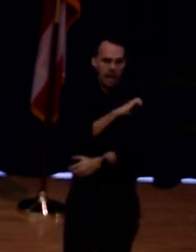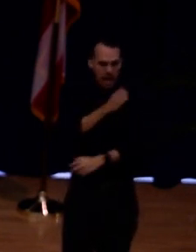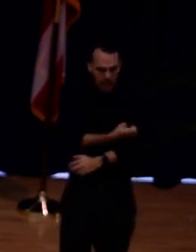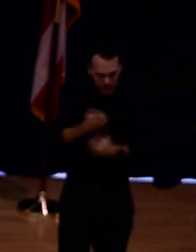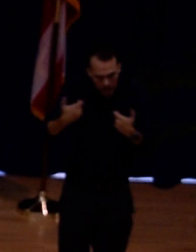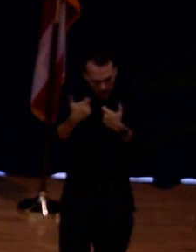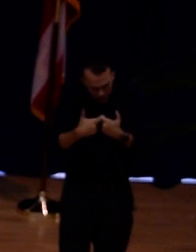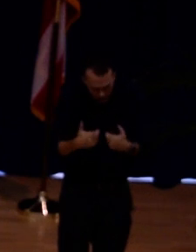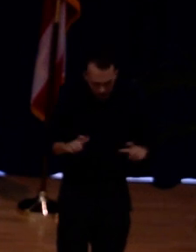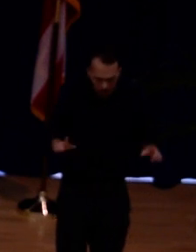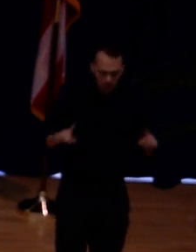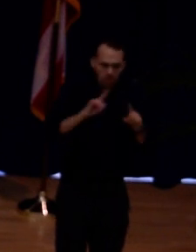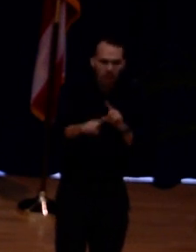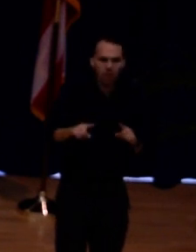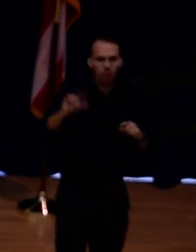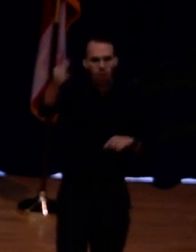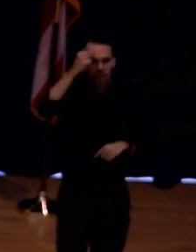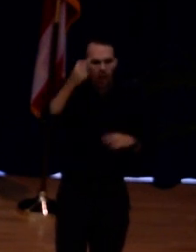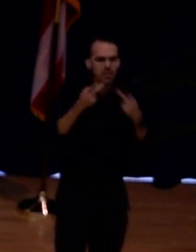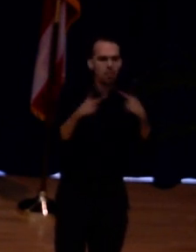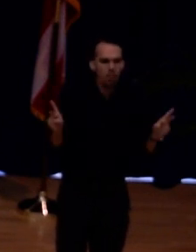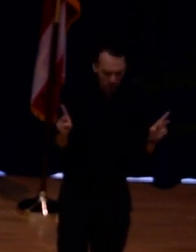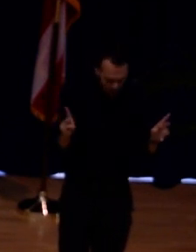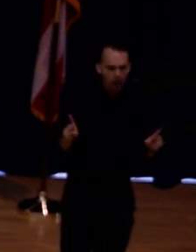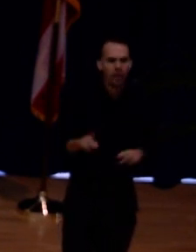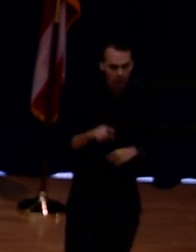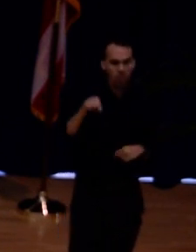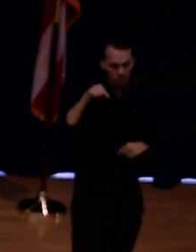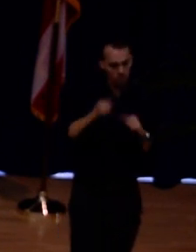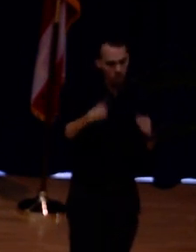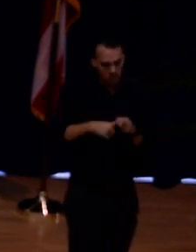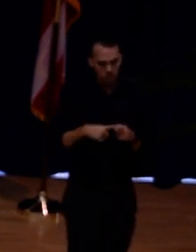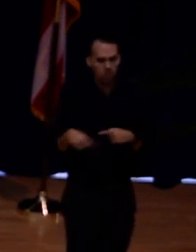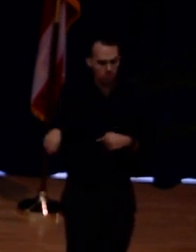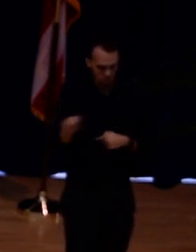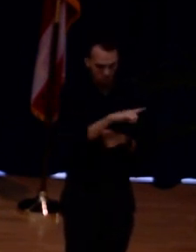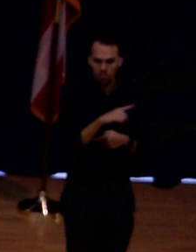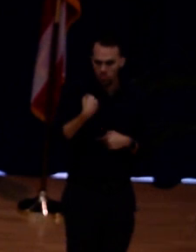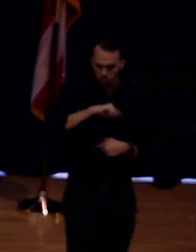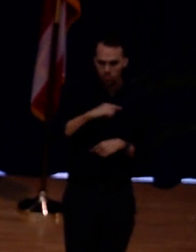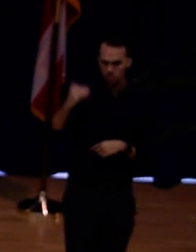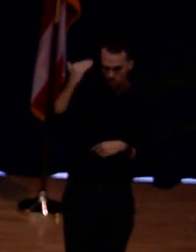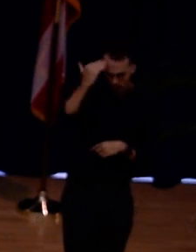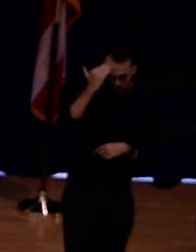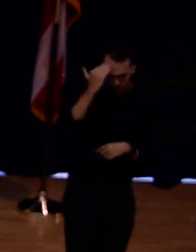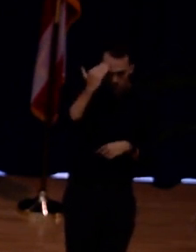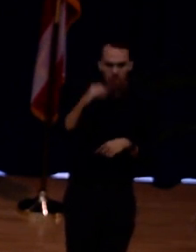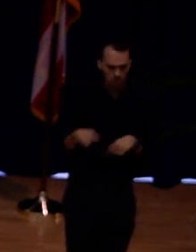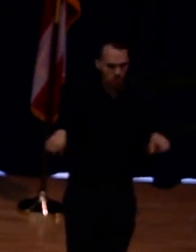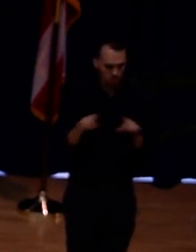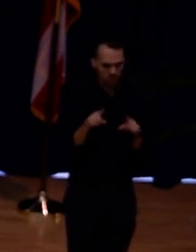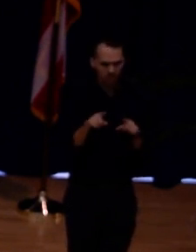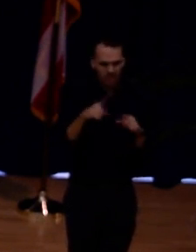a un sistema de gobernanza público. En la propuesta de Queremos Sol, nosotros reconocemos que la politización de